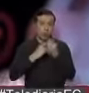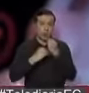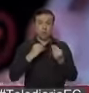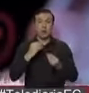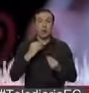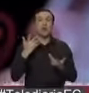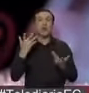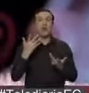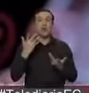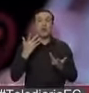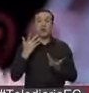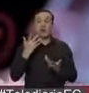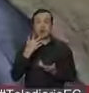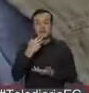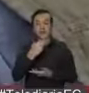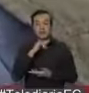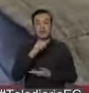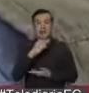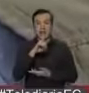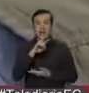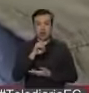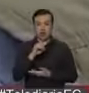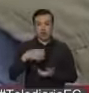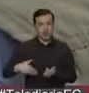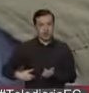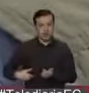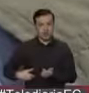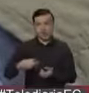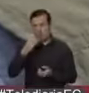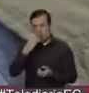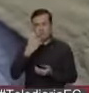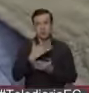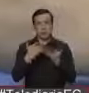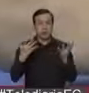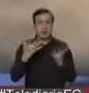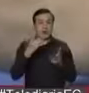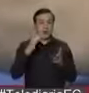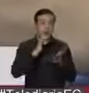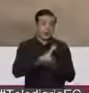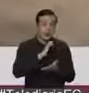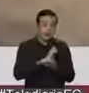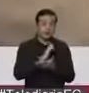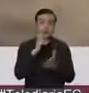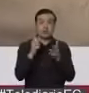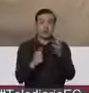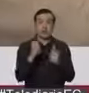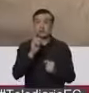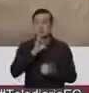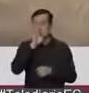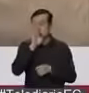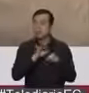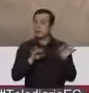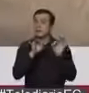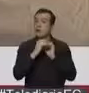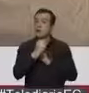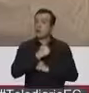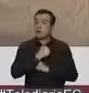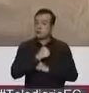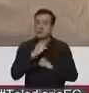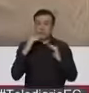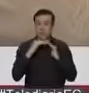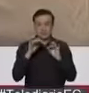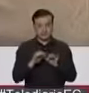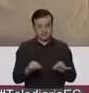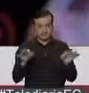hígado de origen animal. Por lo tanto, los huevos, el queso y la leche son alimentos que no deben faltar en nuestras mesas, indica